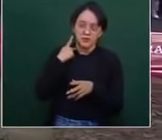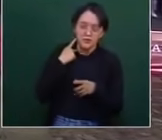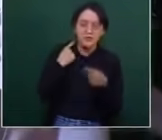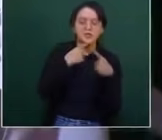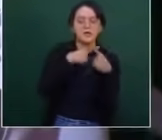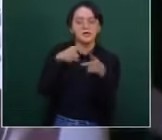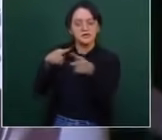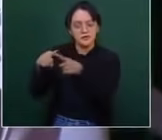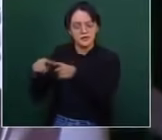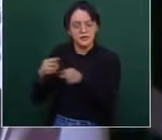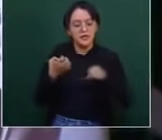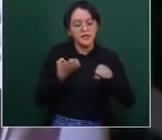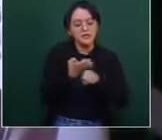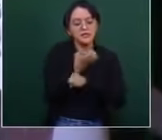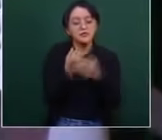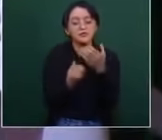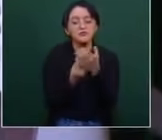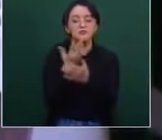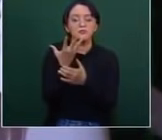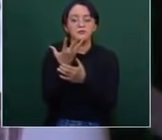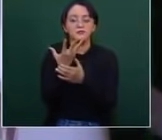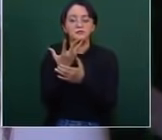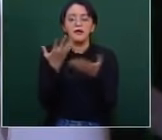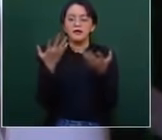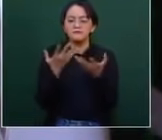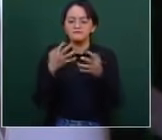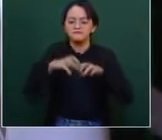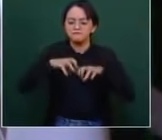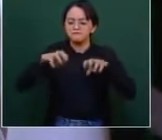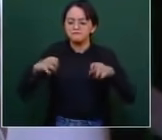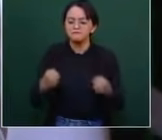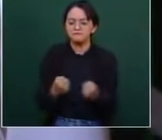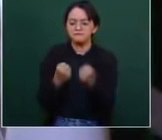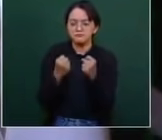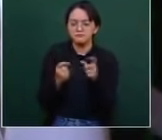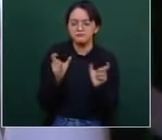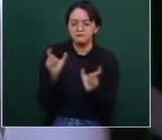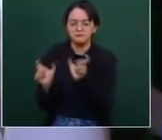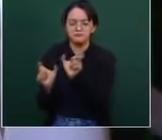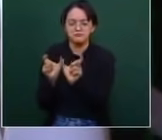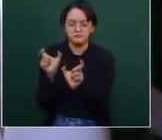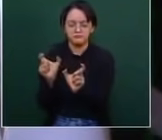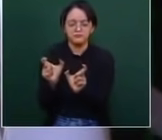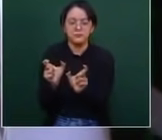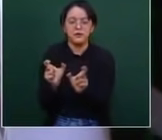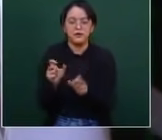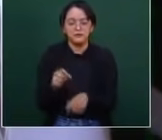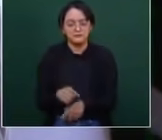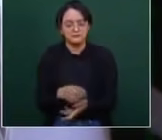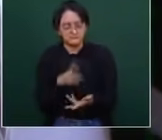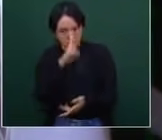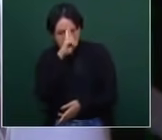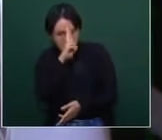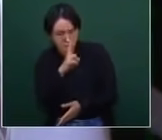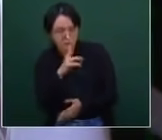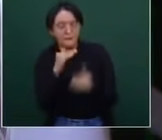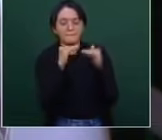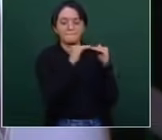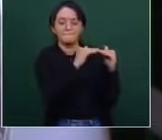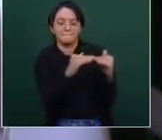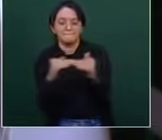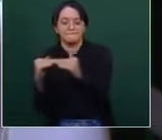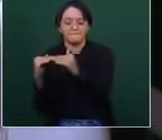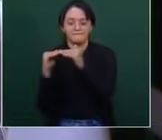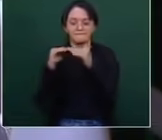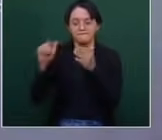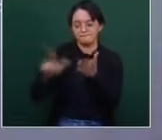estados, estableció la división de poderes, reconoció la igualdad ante la ley de